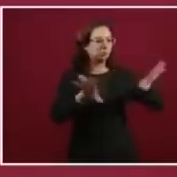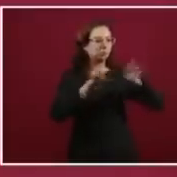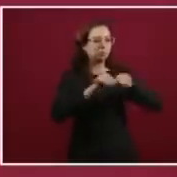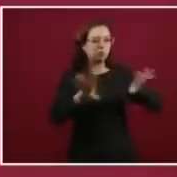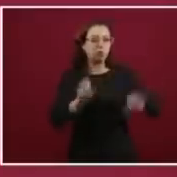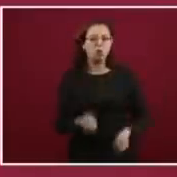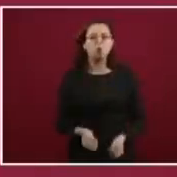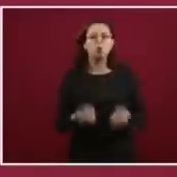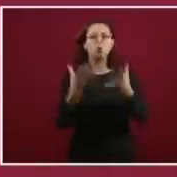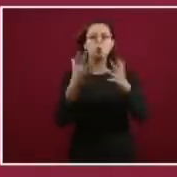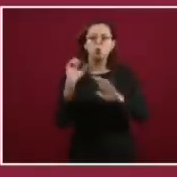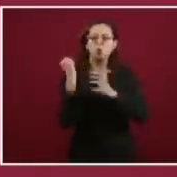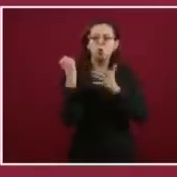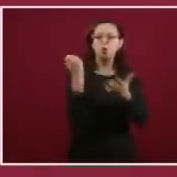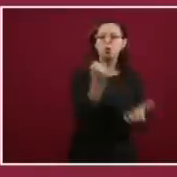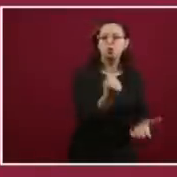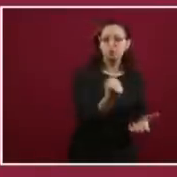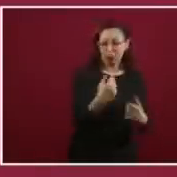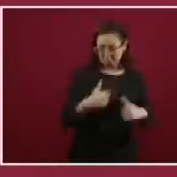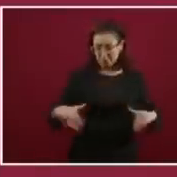lo de las armas